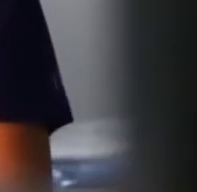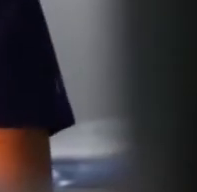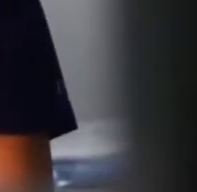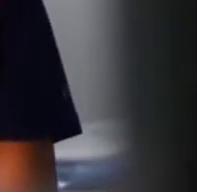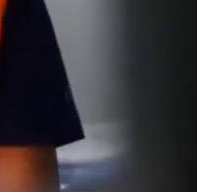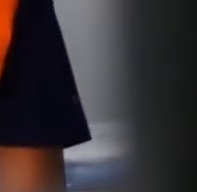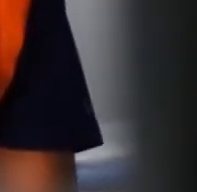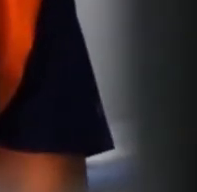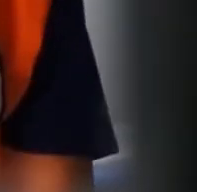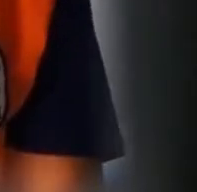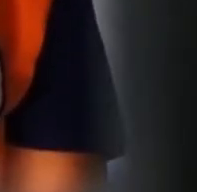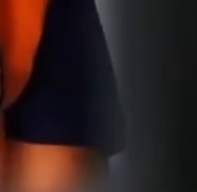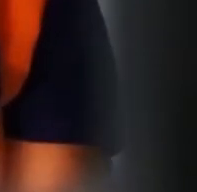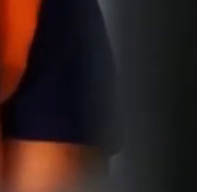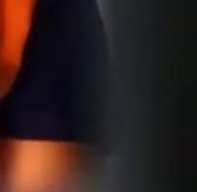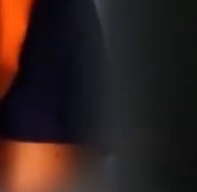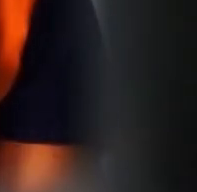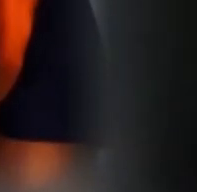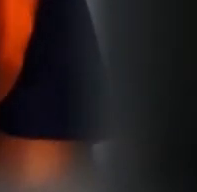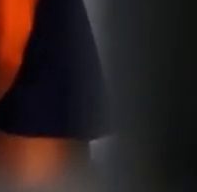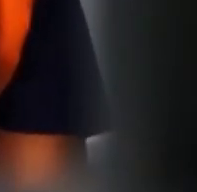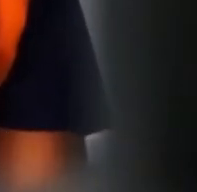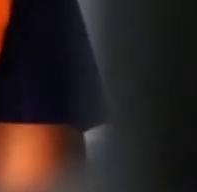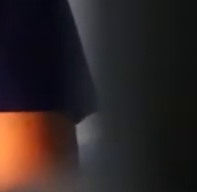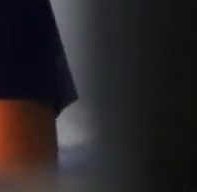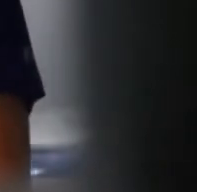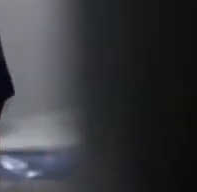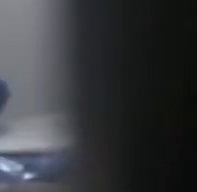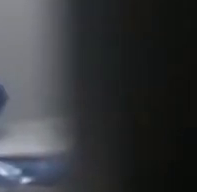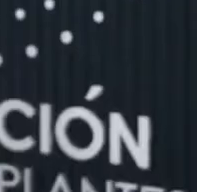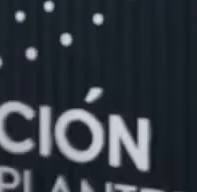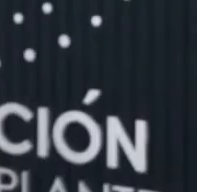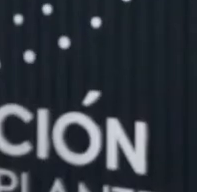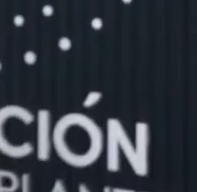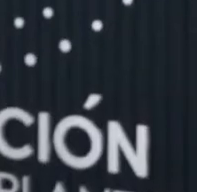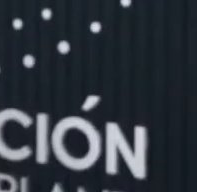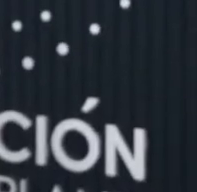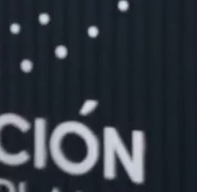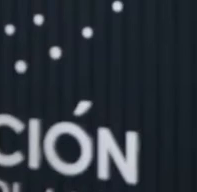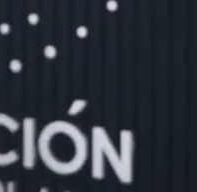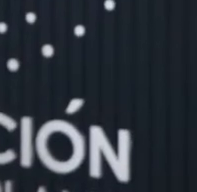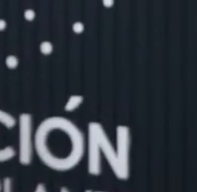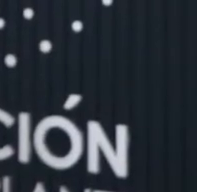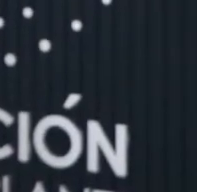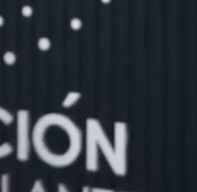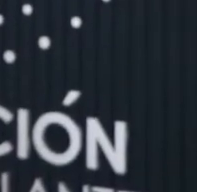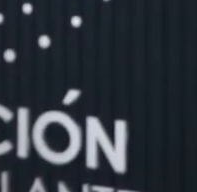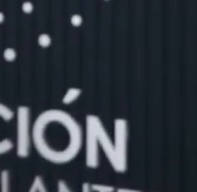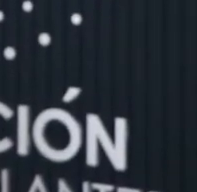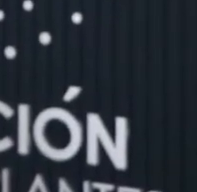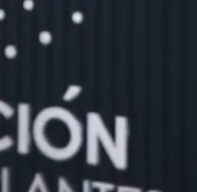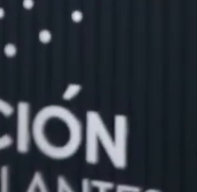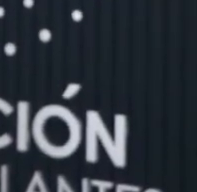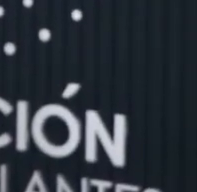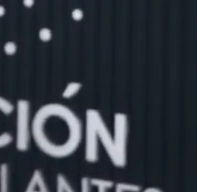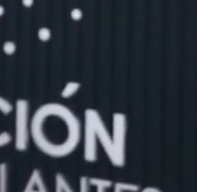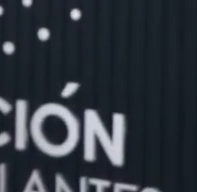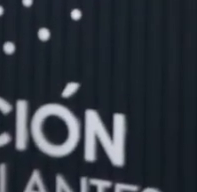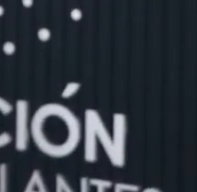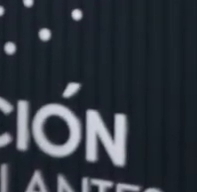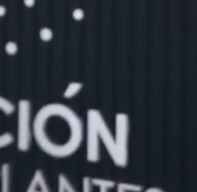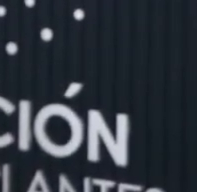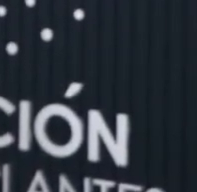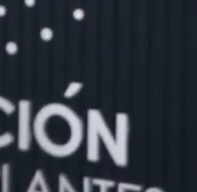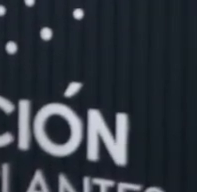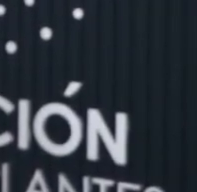iba a dar y que y vamos a poder estar reunidos en familia y digamos que este momento tan especial lo podamos compartir entre todos, pues es una